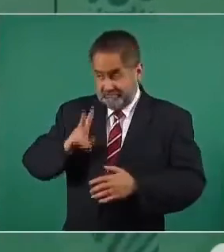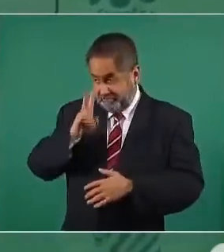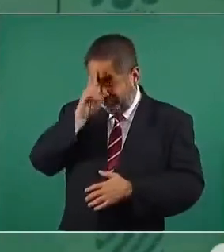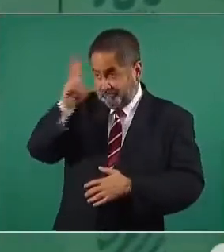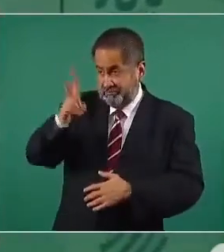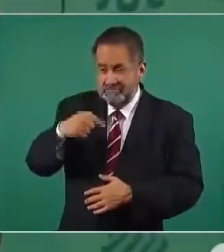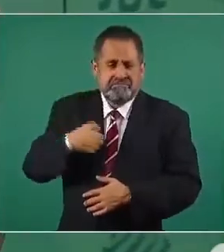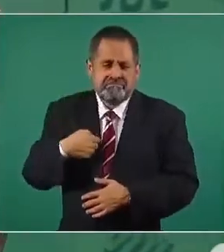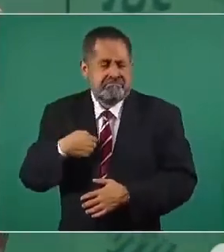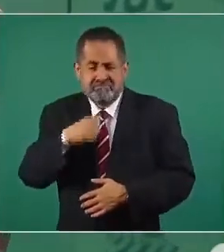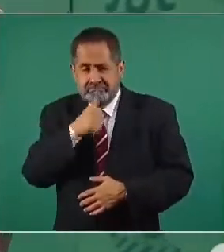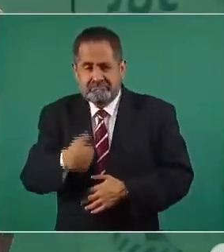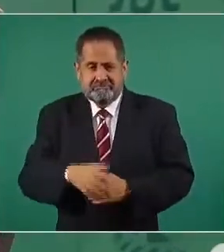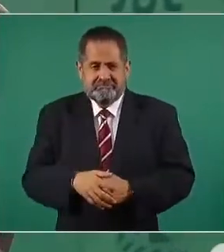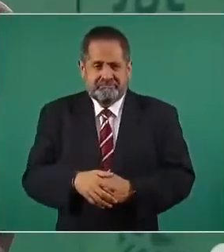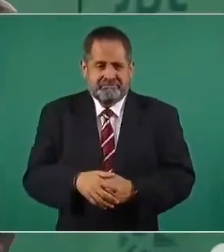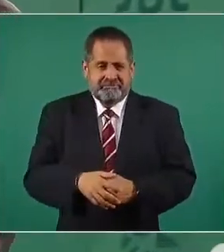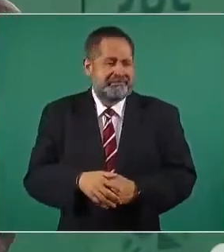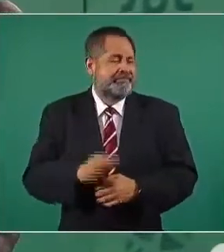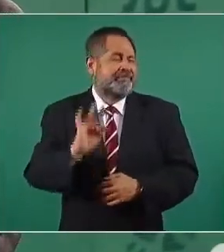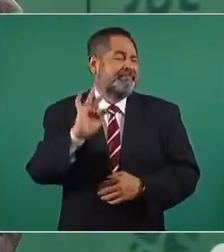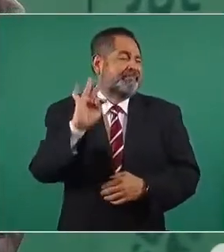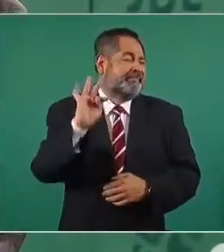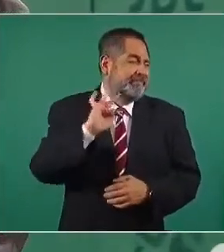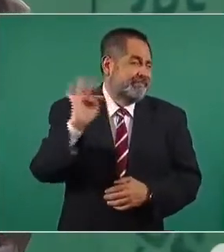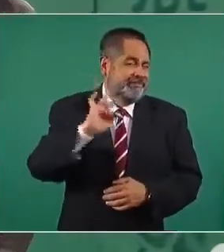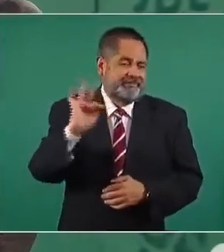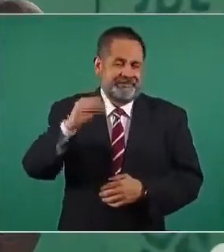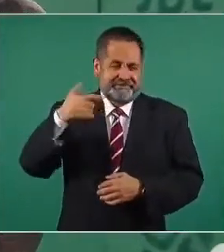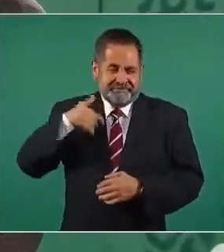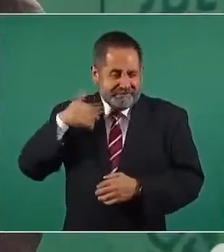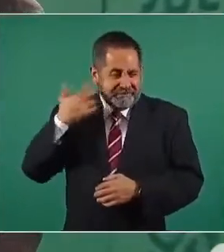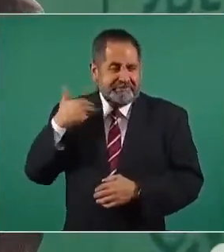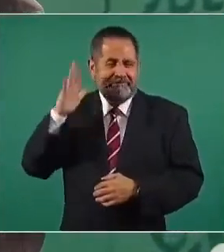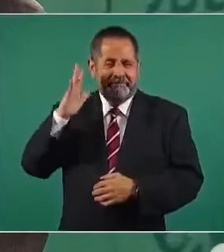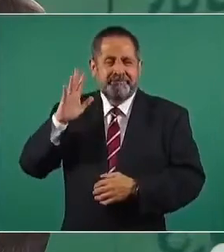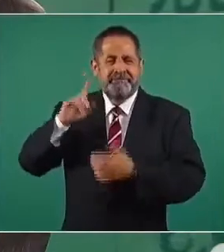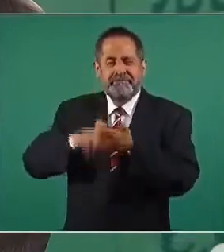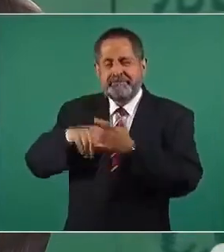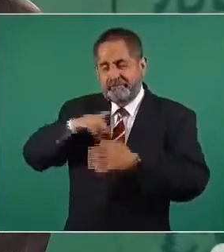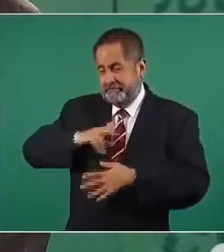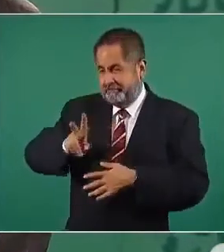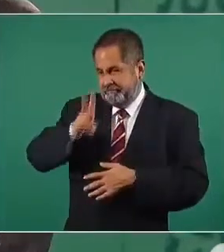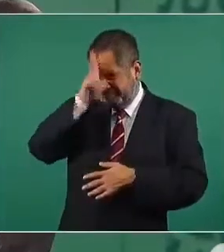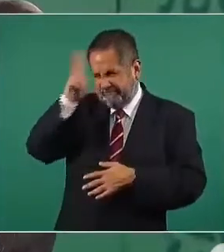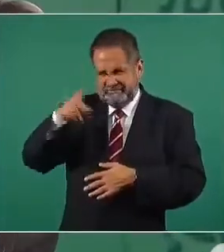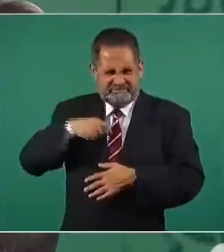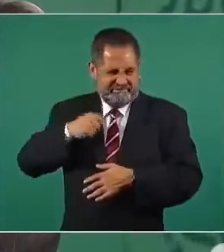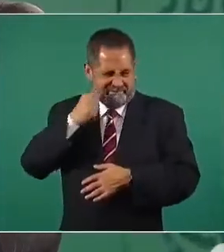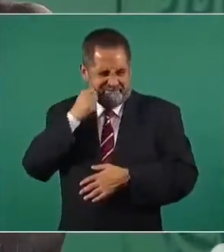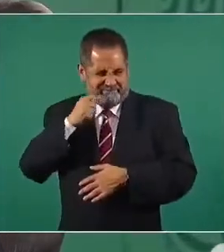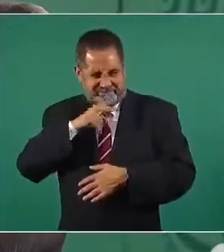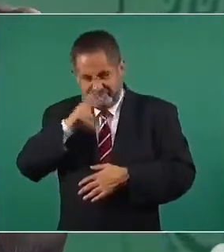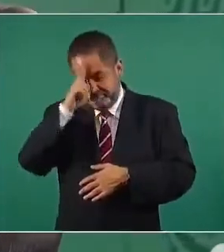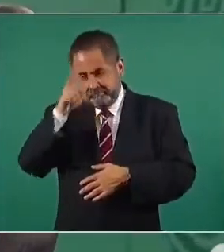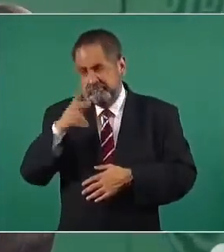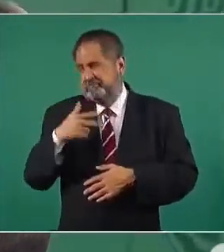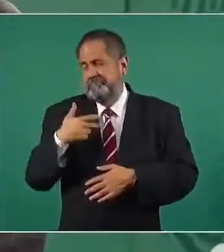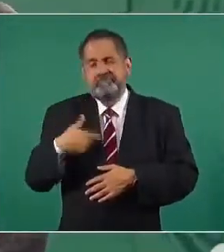Si fuese venganza, o sea, si yo actuara así, de mala fe,